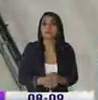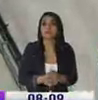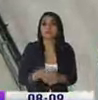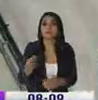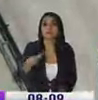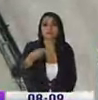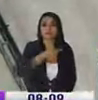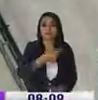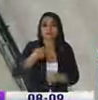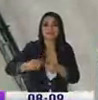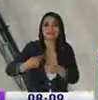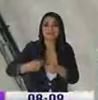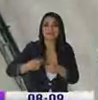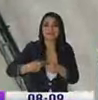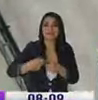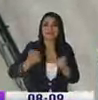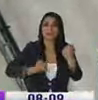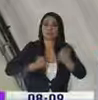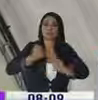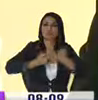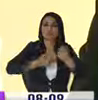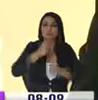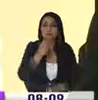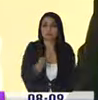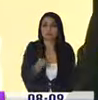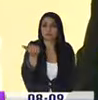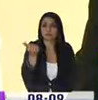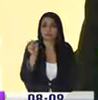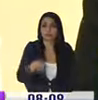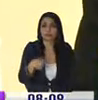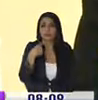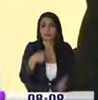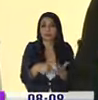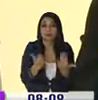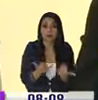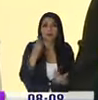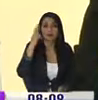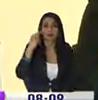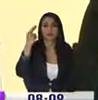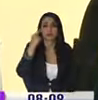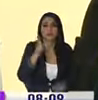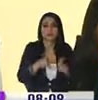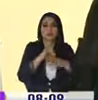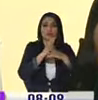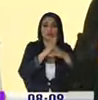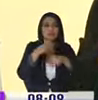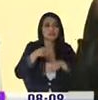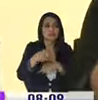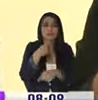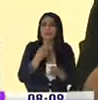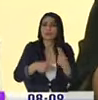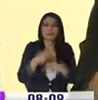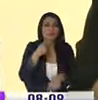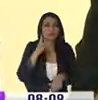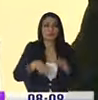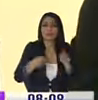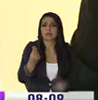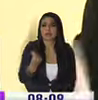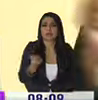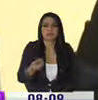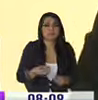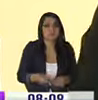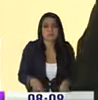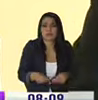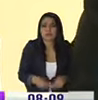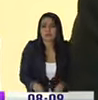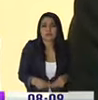subsidio del combustible a los autos particulares. Digamos que ahorita tienen toda la razón los transportistas en decir no me sale el negocio porque estoy perdiendo y tiene